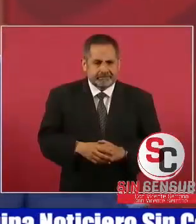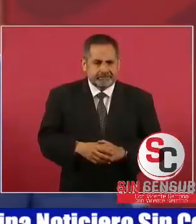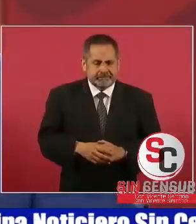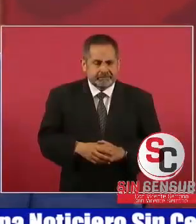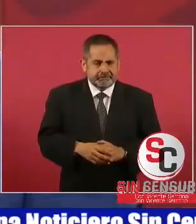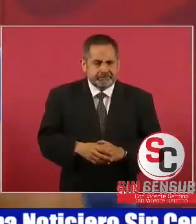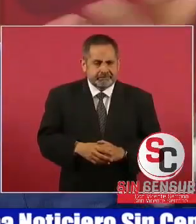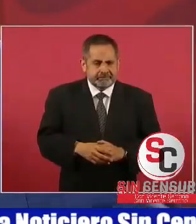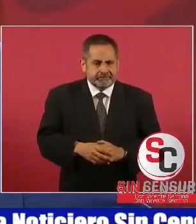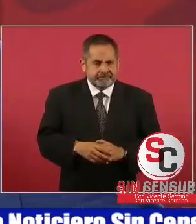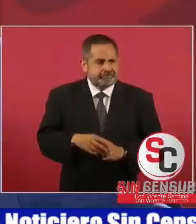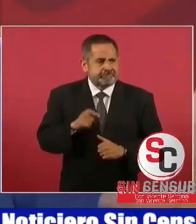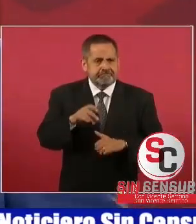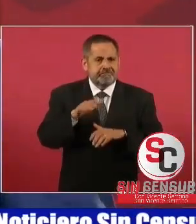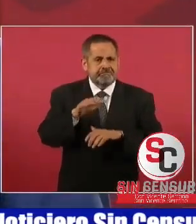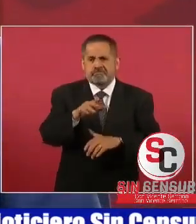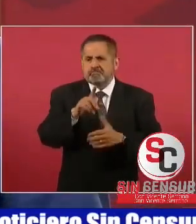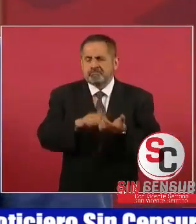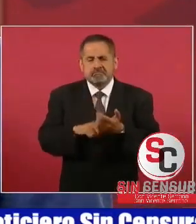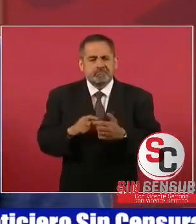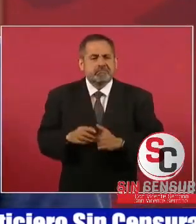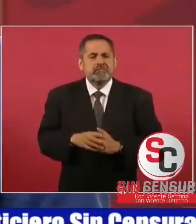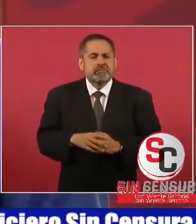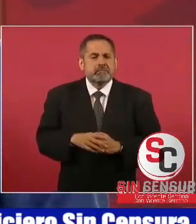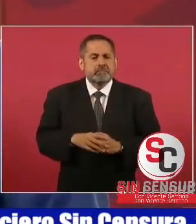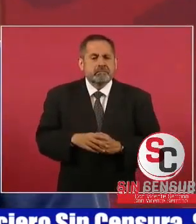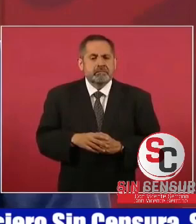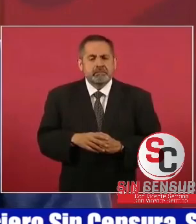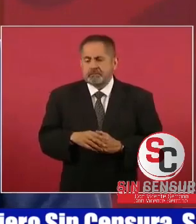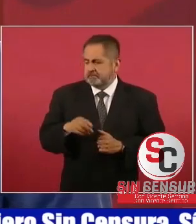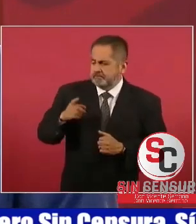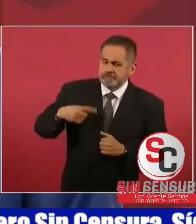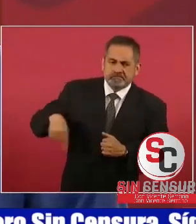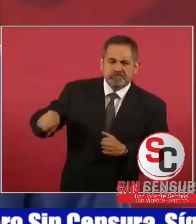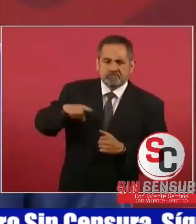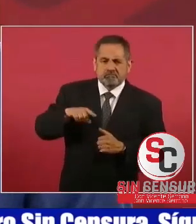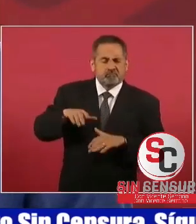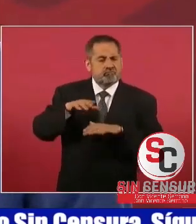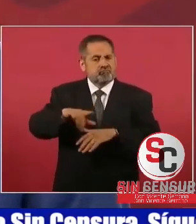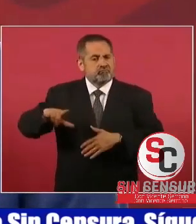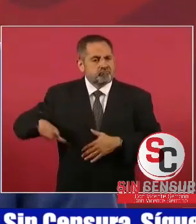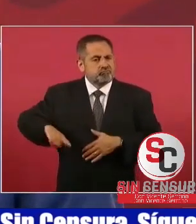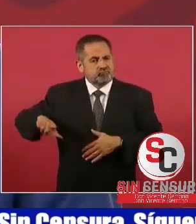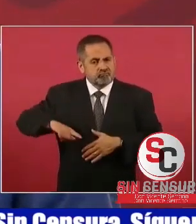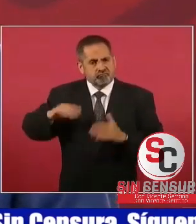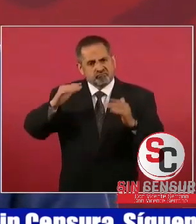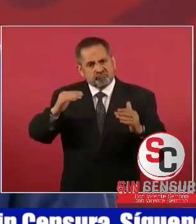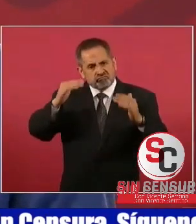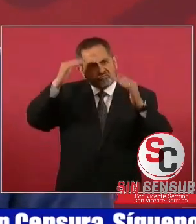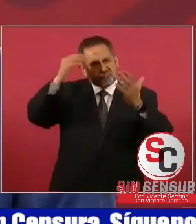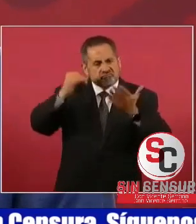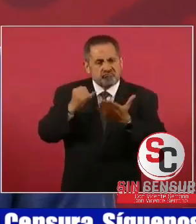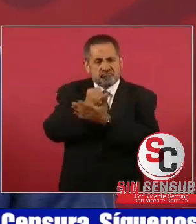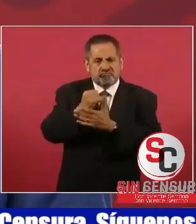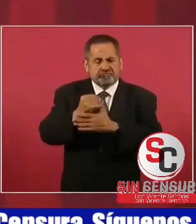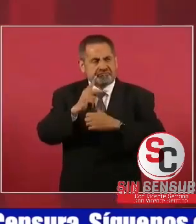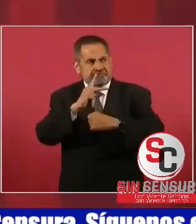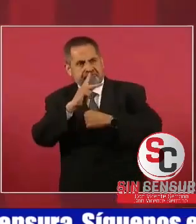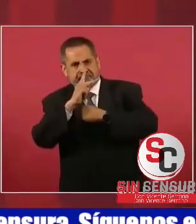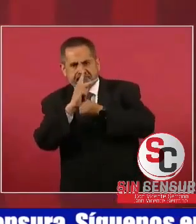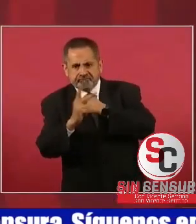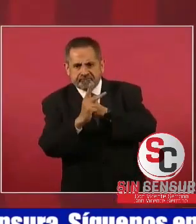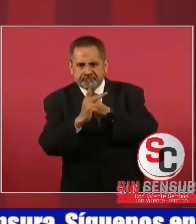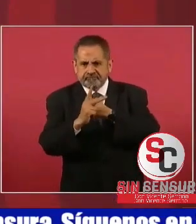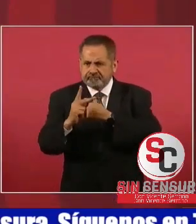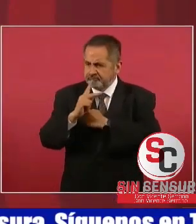denunciar. Si el presidente quiere atender las cosas, pues él sabrá, y eso está en su persona. Lo que digo es que este texto no se ha hecho